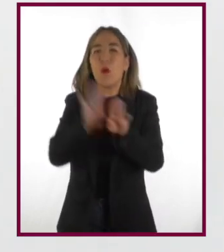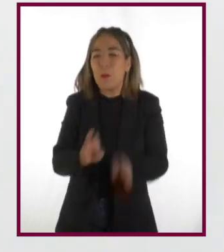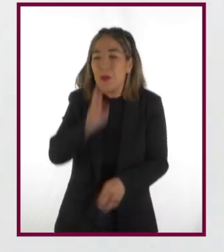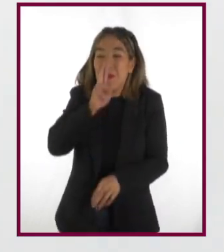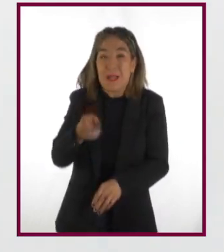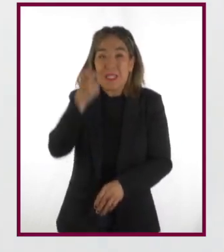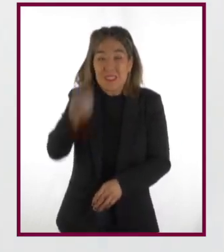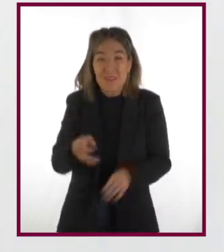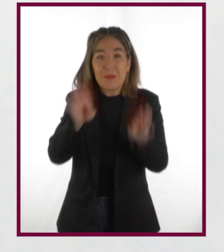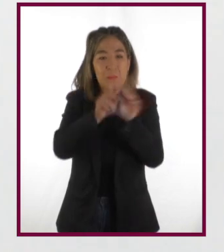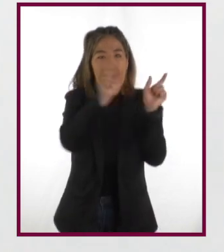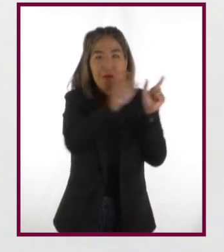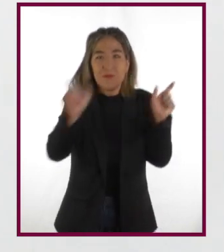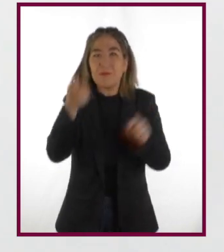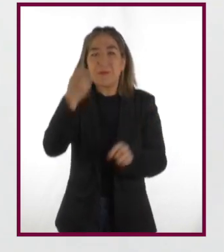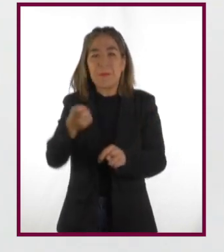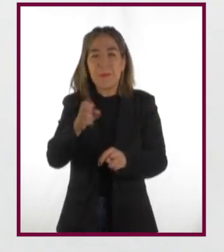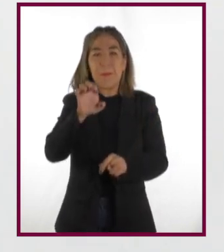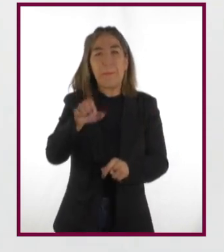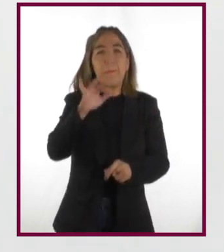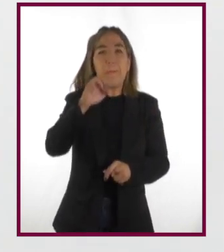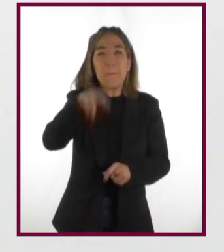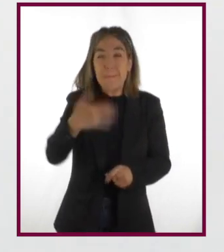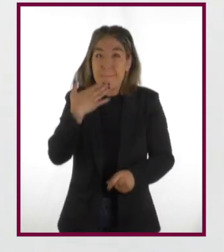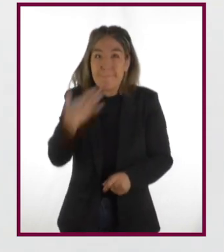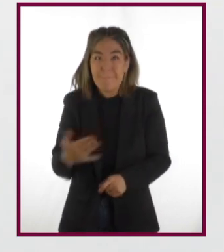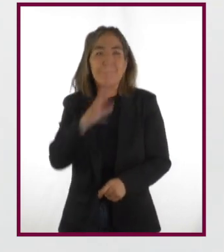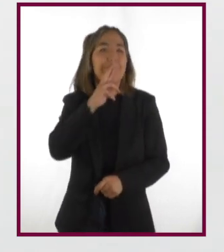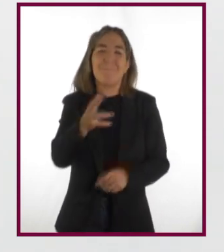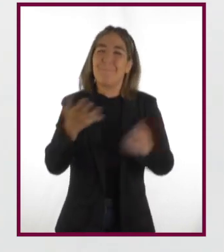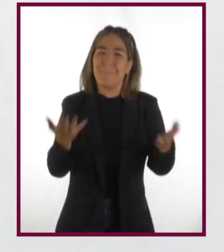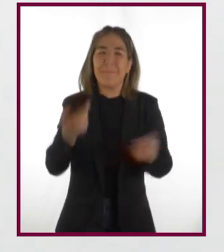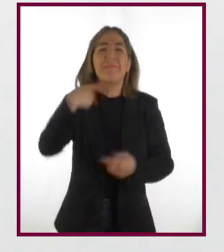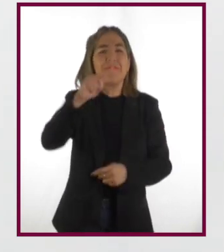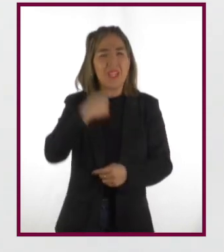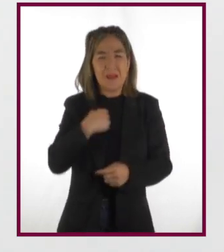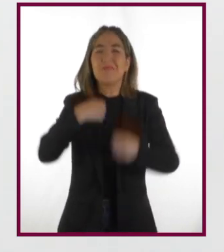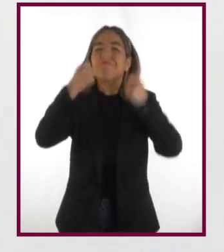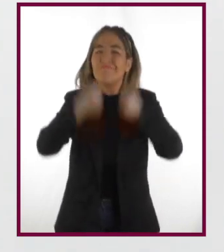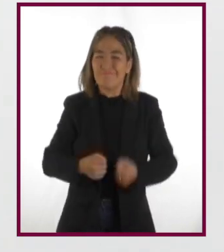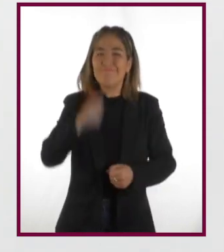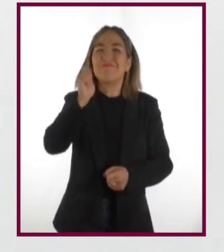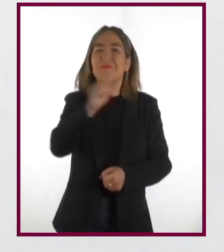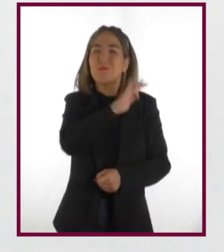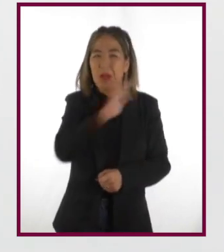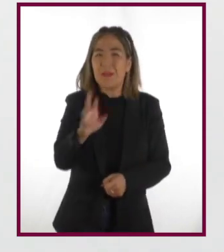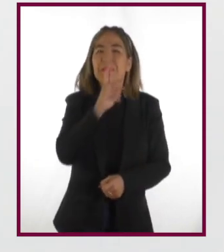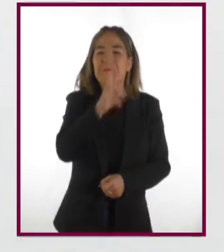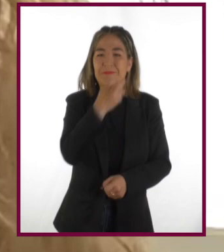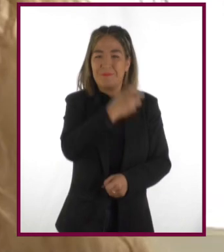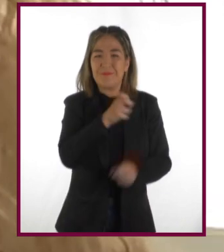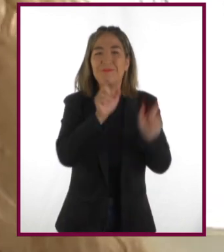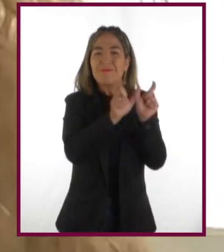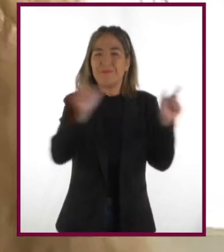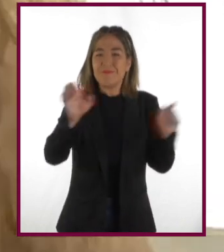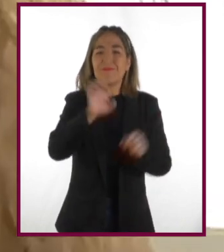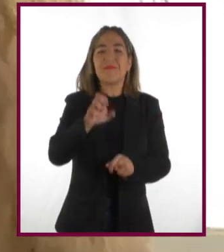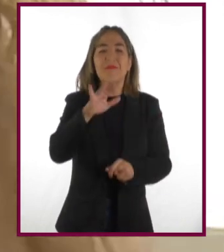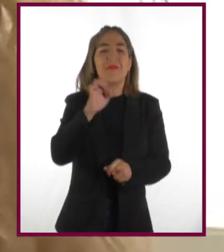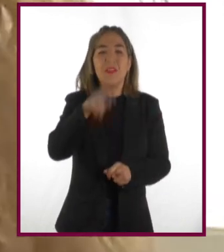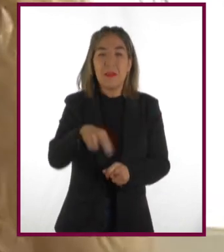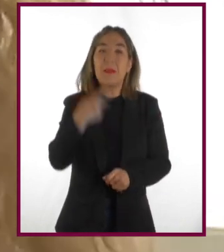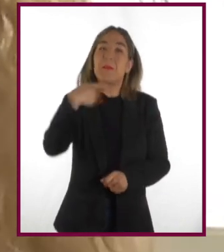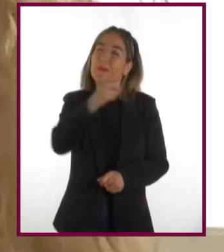no consideran que la formulación de estas ecuaciones sea apropiada. Pero yo estoy segurísima de que se llegará a la solución de estas